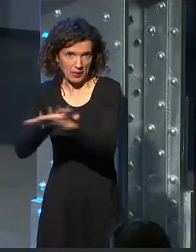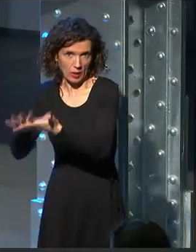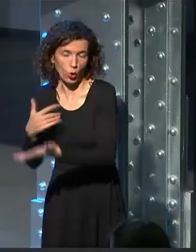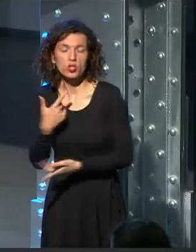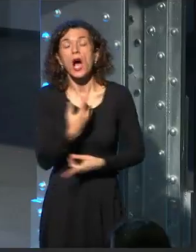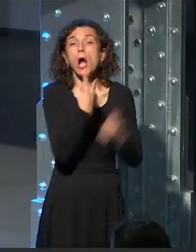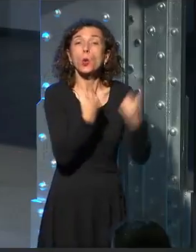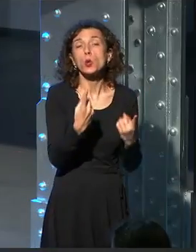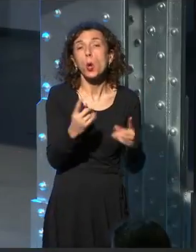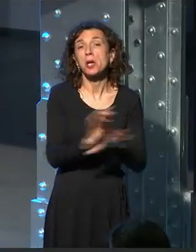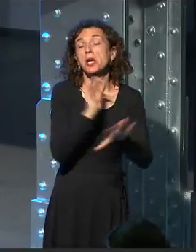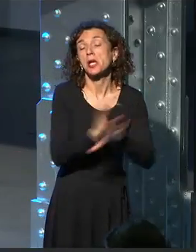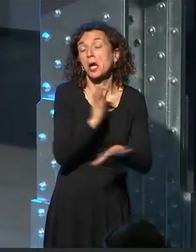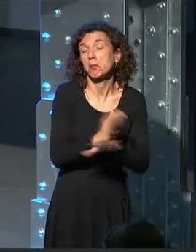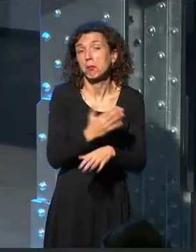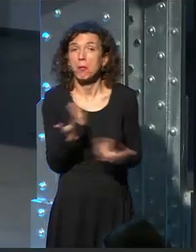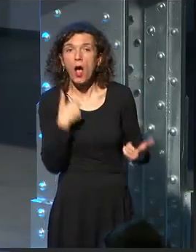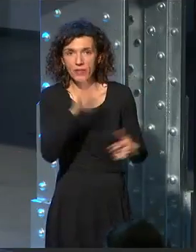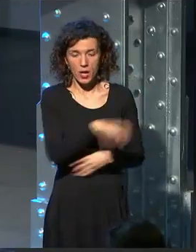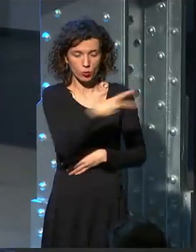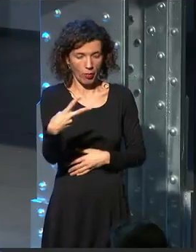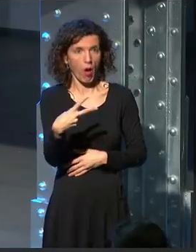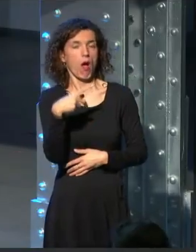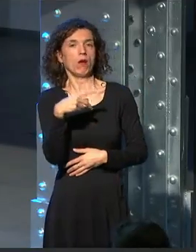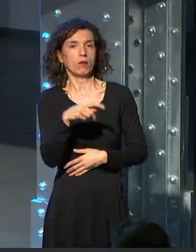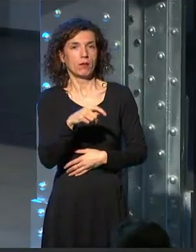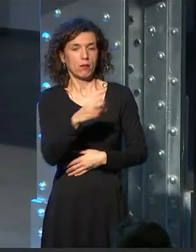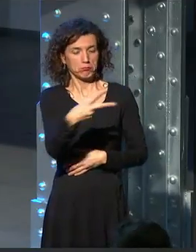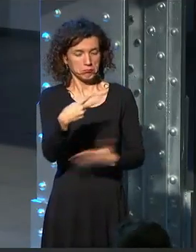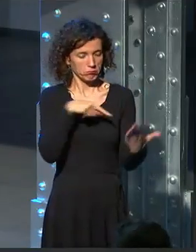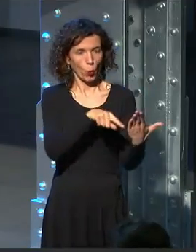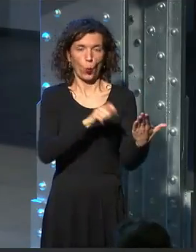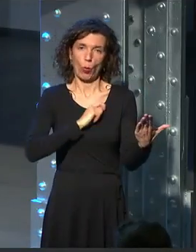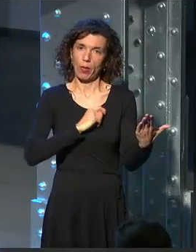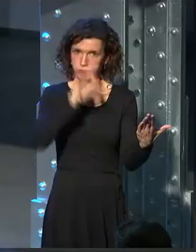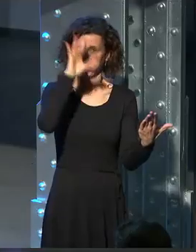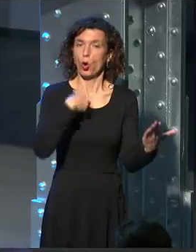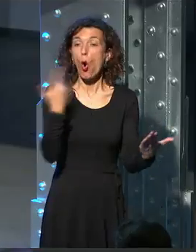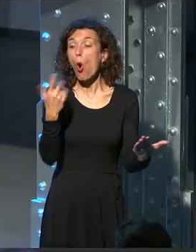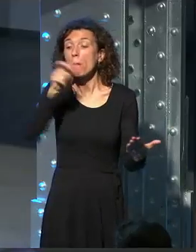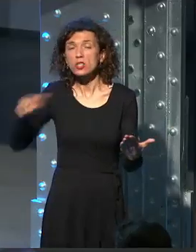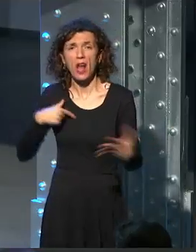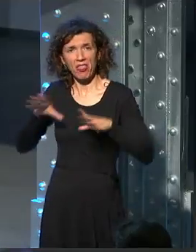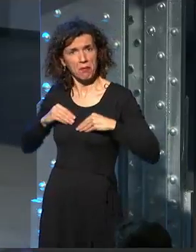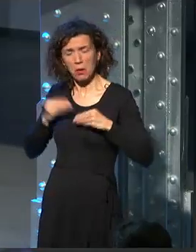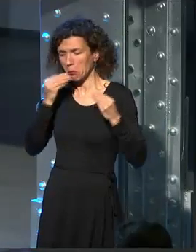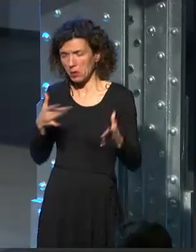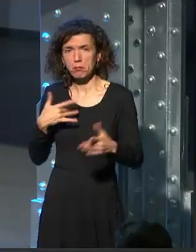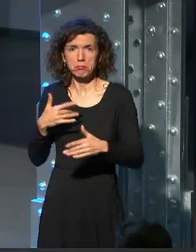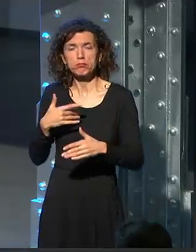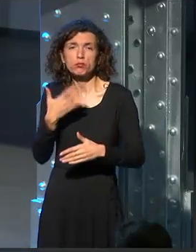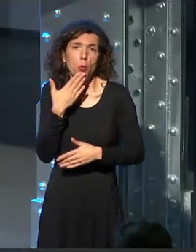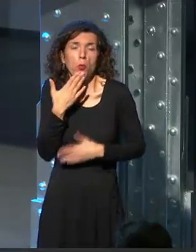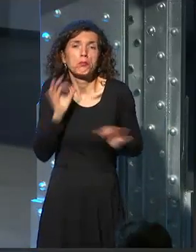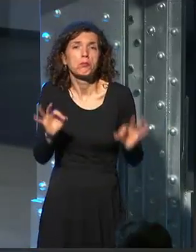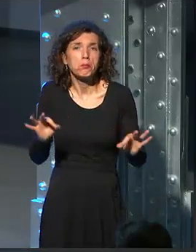estuvieras haciendo un pasatiempo, pero después cuando ve los resultados se queda bastante sorprendido, y gente que inmediatamente acepta esto como una, como decía